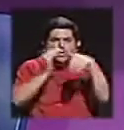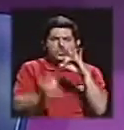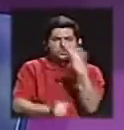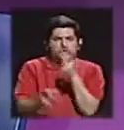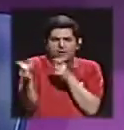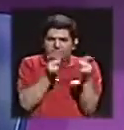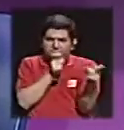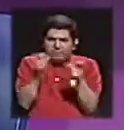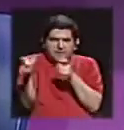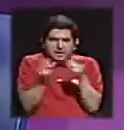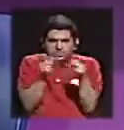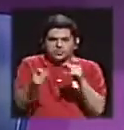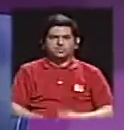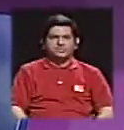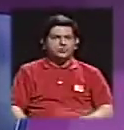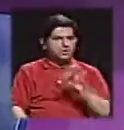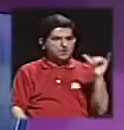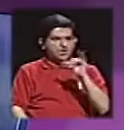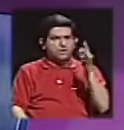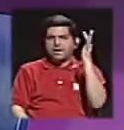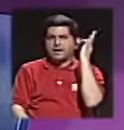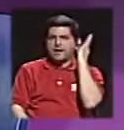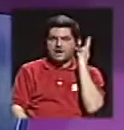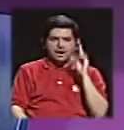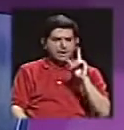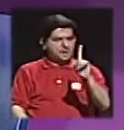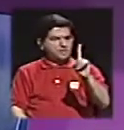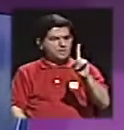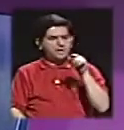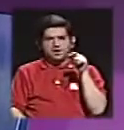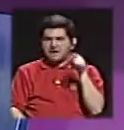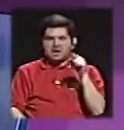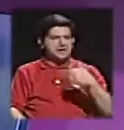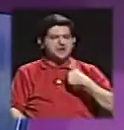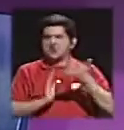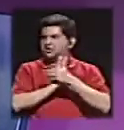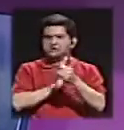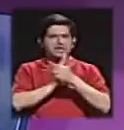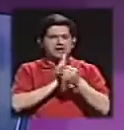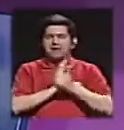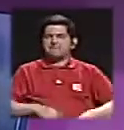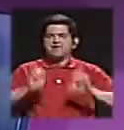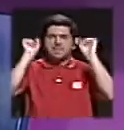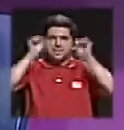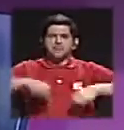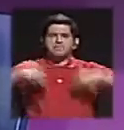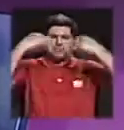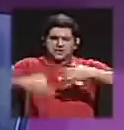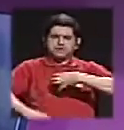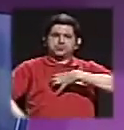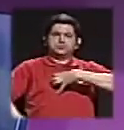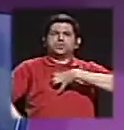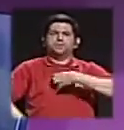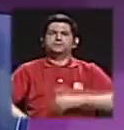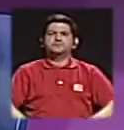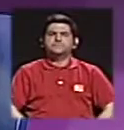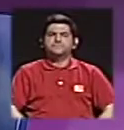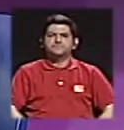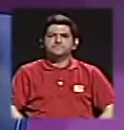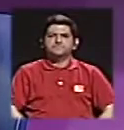de dominación. Es como si las mujeres no fuésemos capaces de tomar nuestras propias